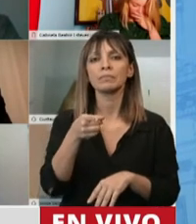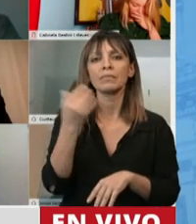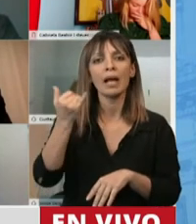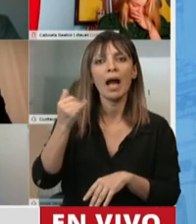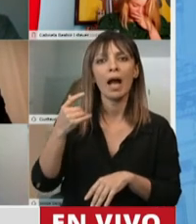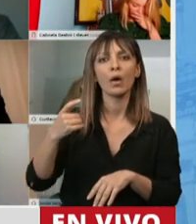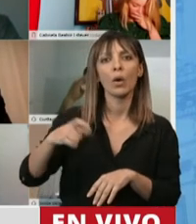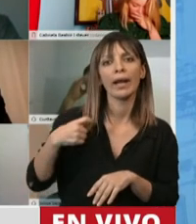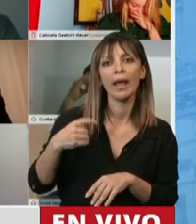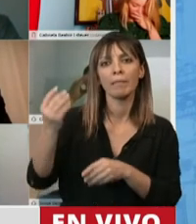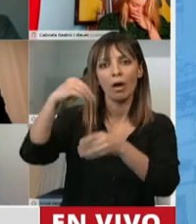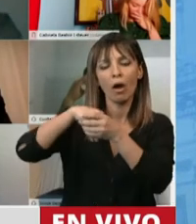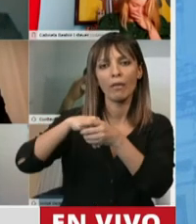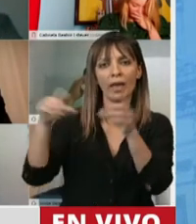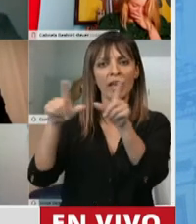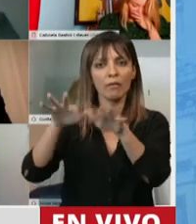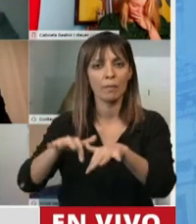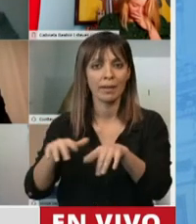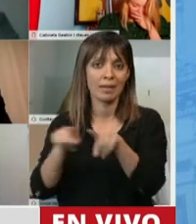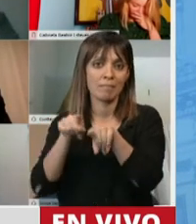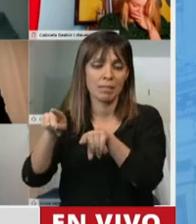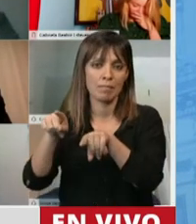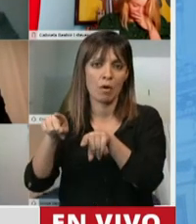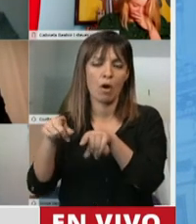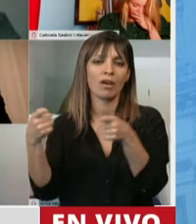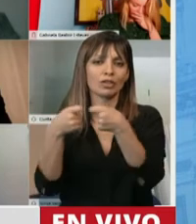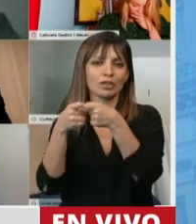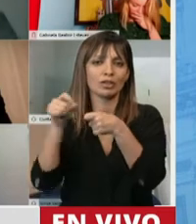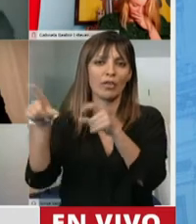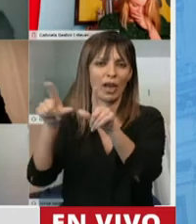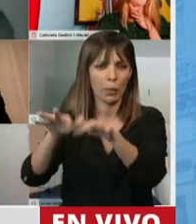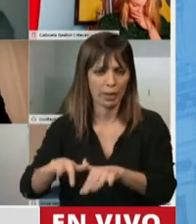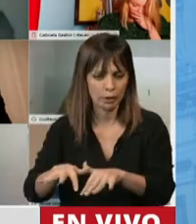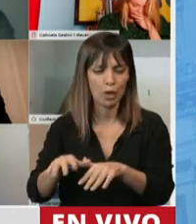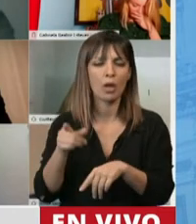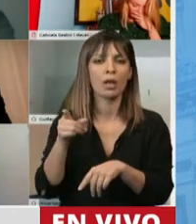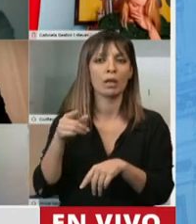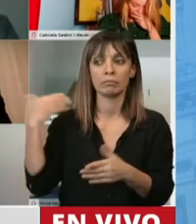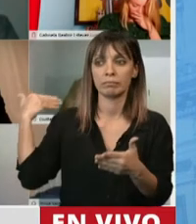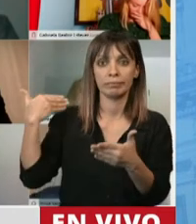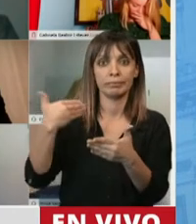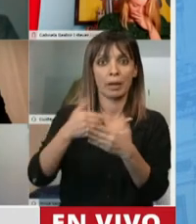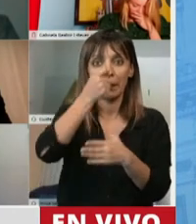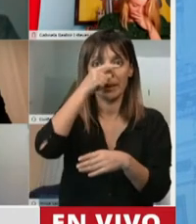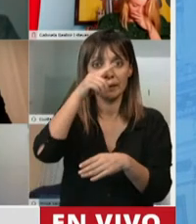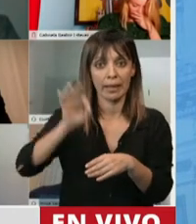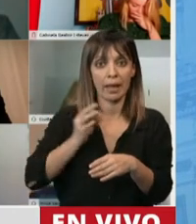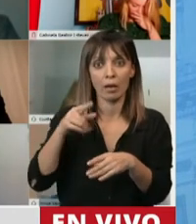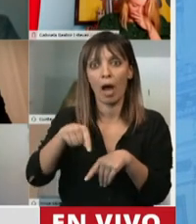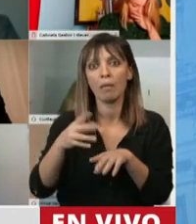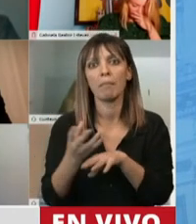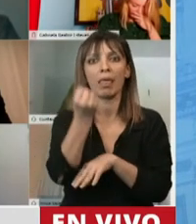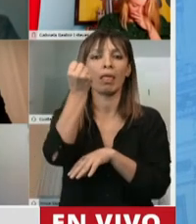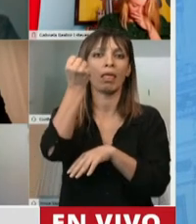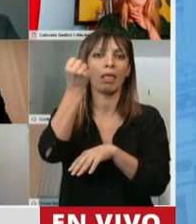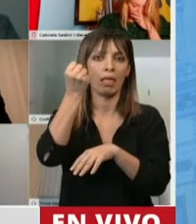gremio en la industria informática como es la Asociación Gremial de Computación, que después de 27 años ha logrado